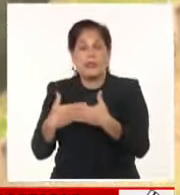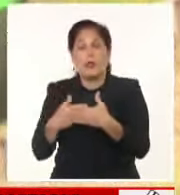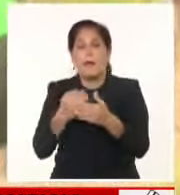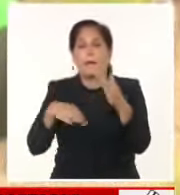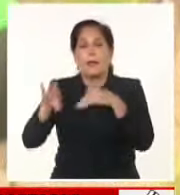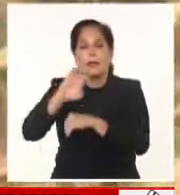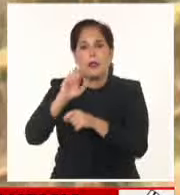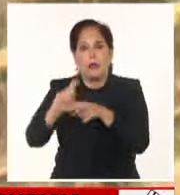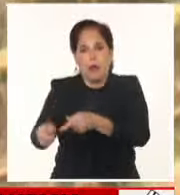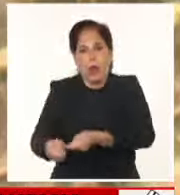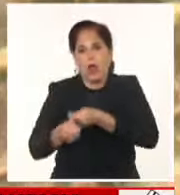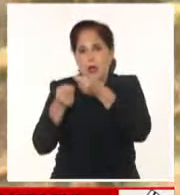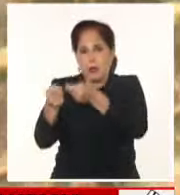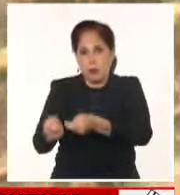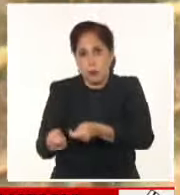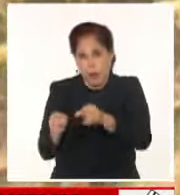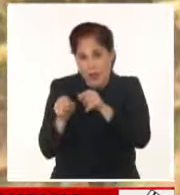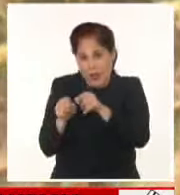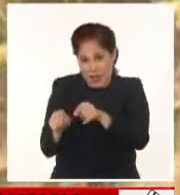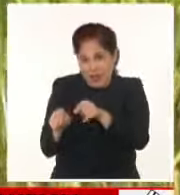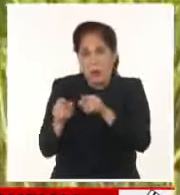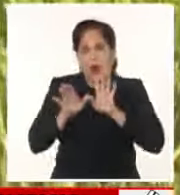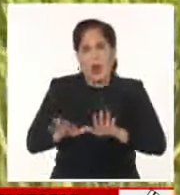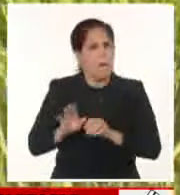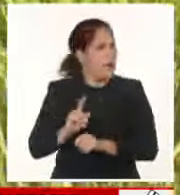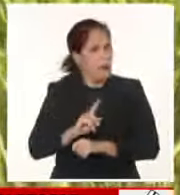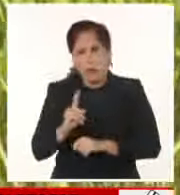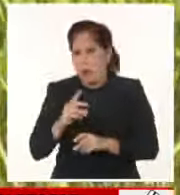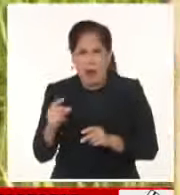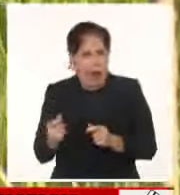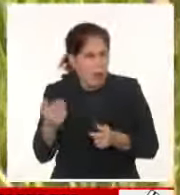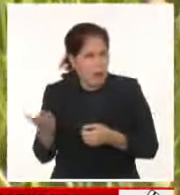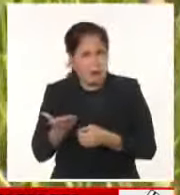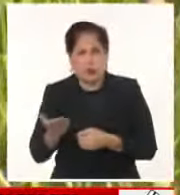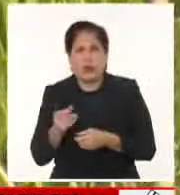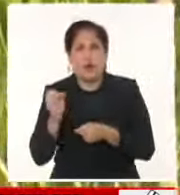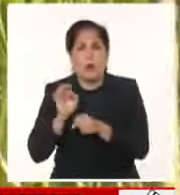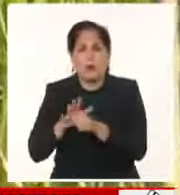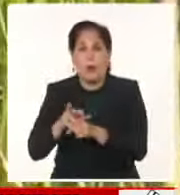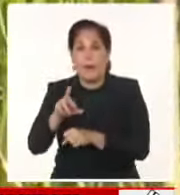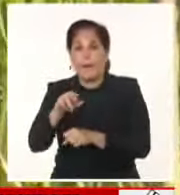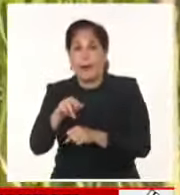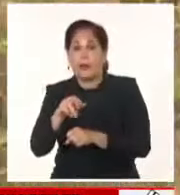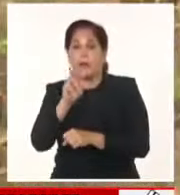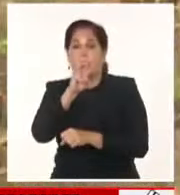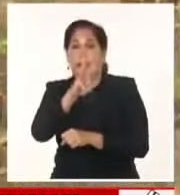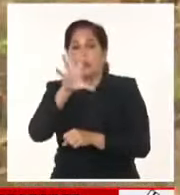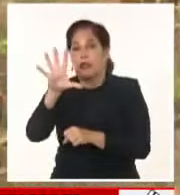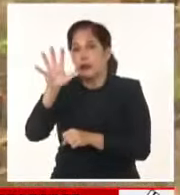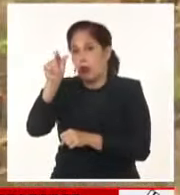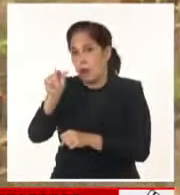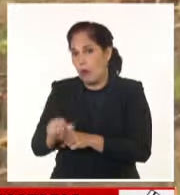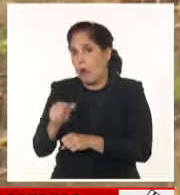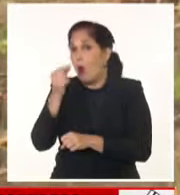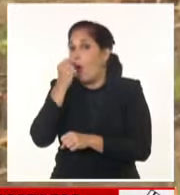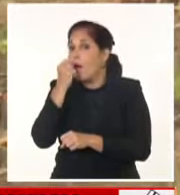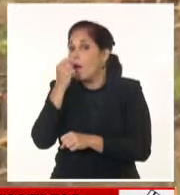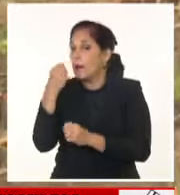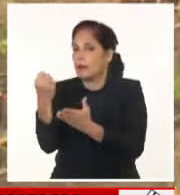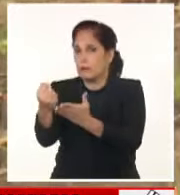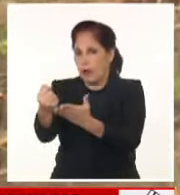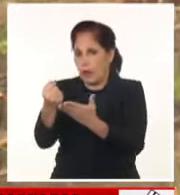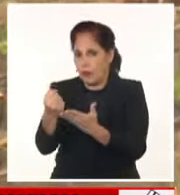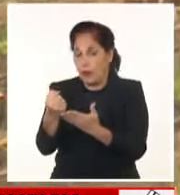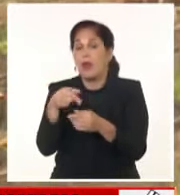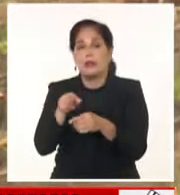Ministerio de la Agricultura, Helma, no se hizo esperar. Aquí iniciamos el martes con 35 hombres, lo cual le